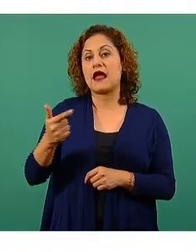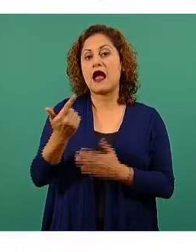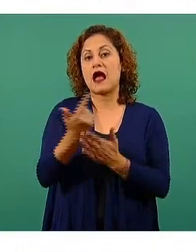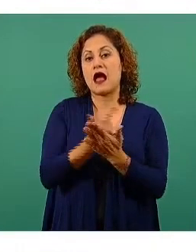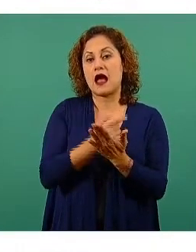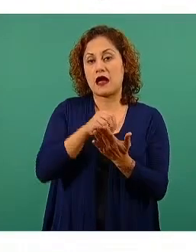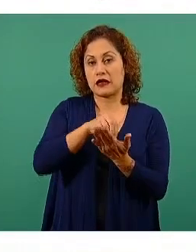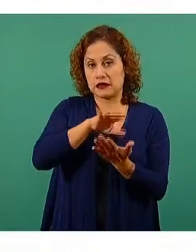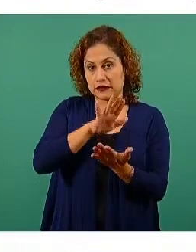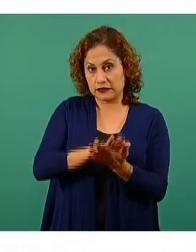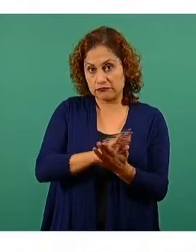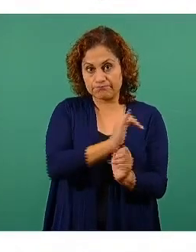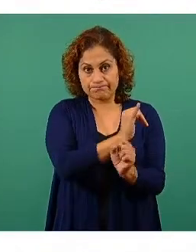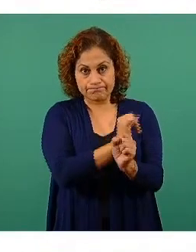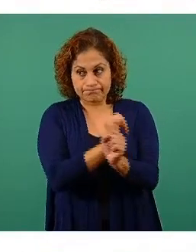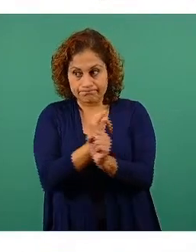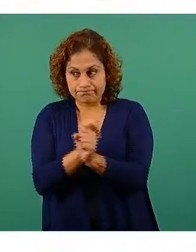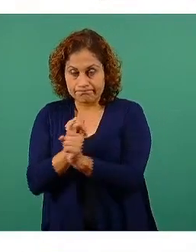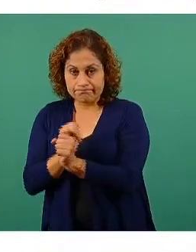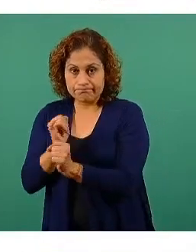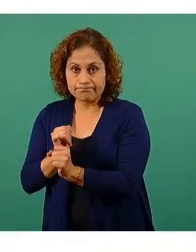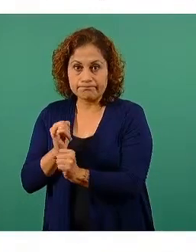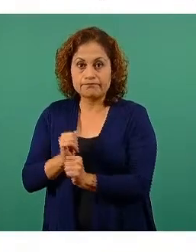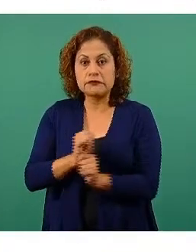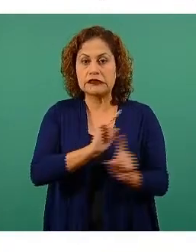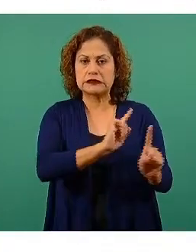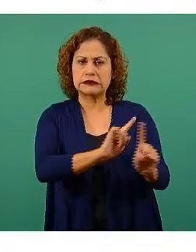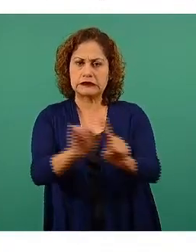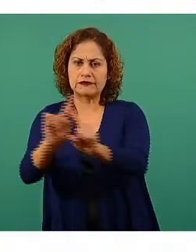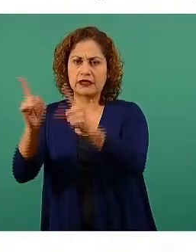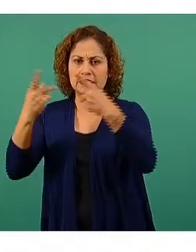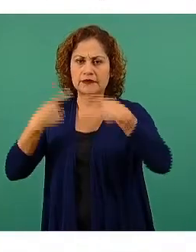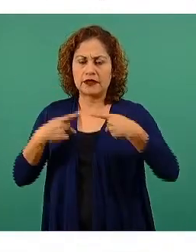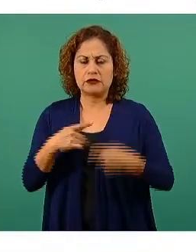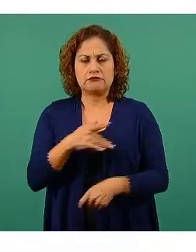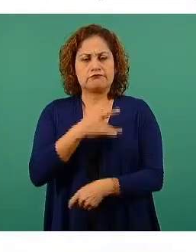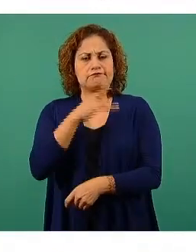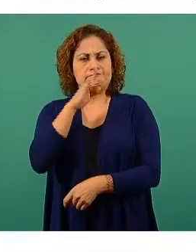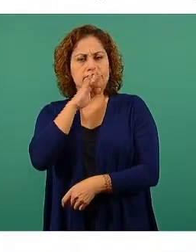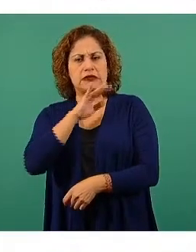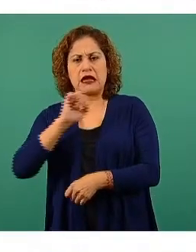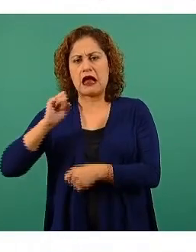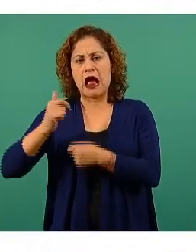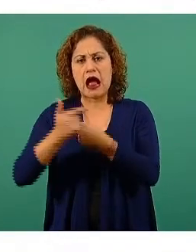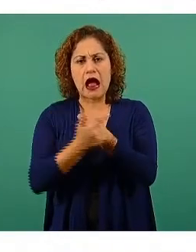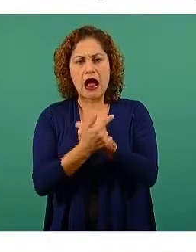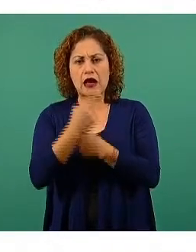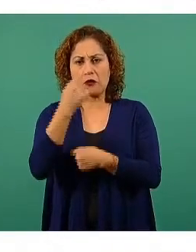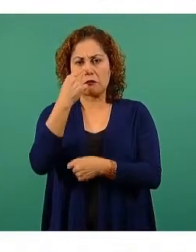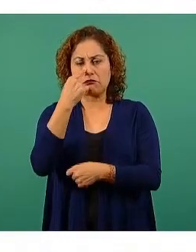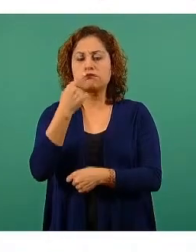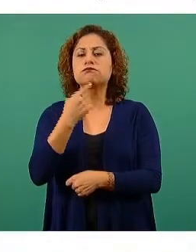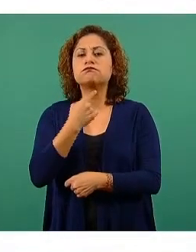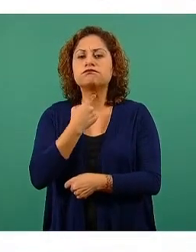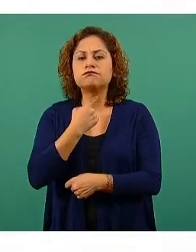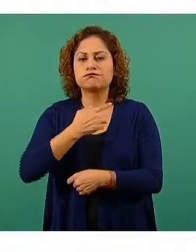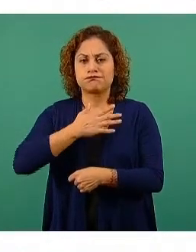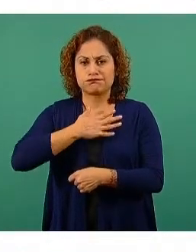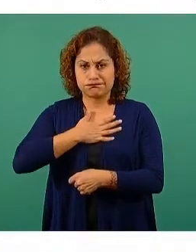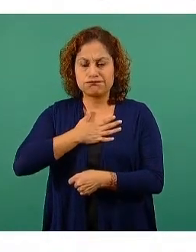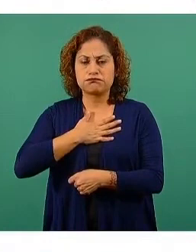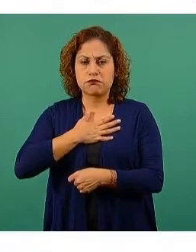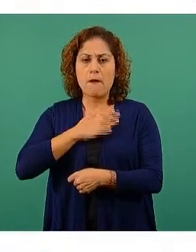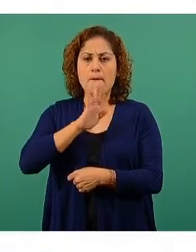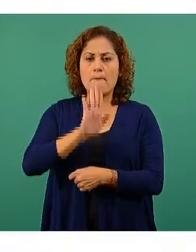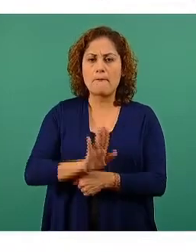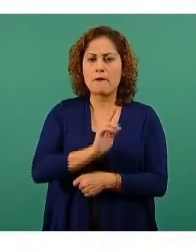infección respiratoria aguda grave, todas aquellas personas que desarrollan signos o síntomas compatibles con COVID,